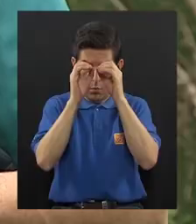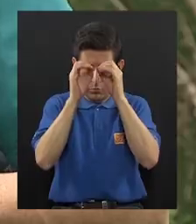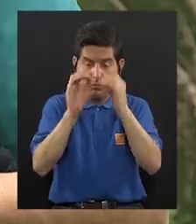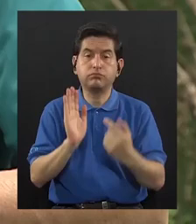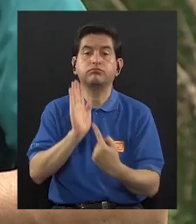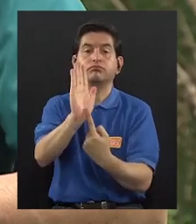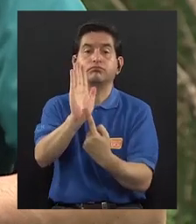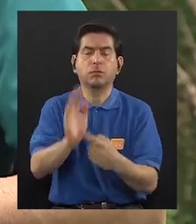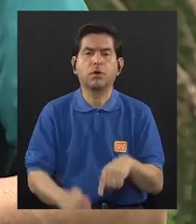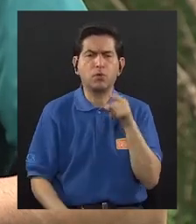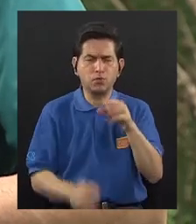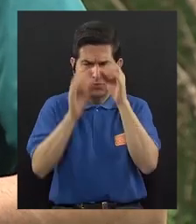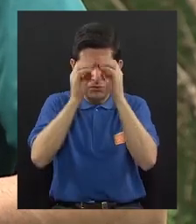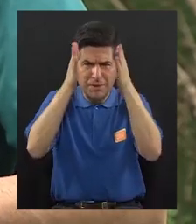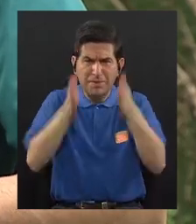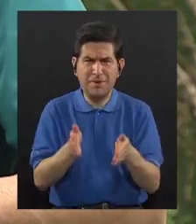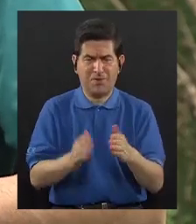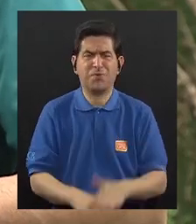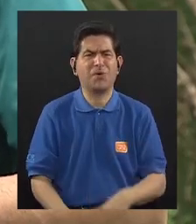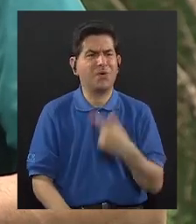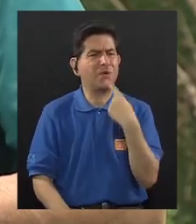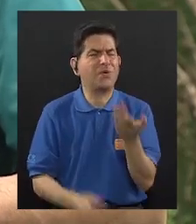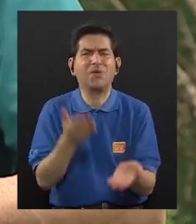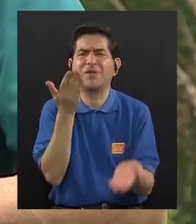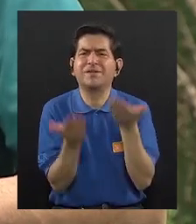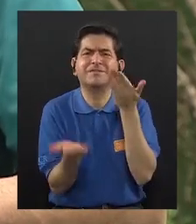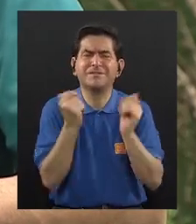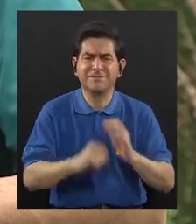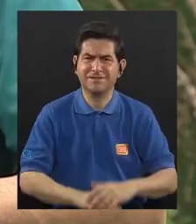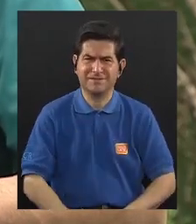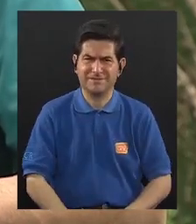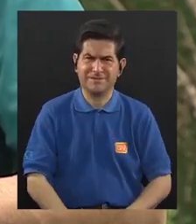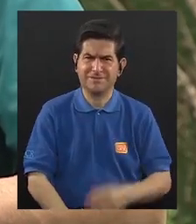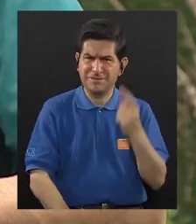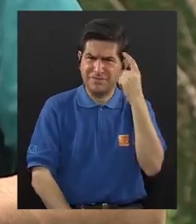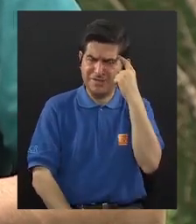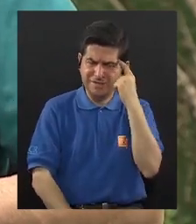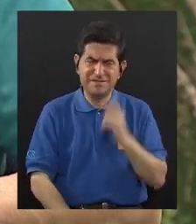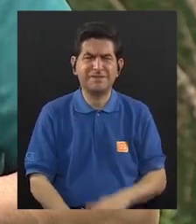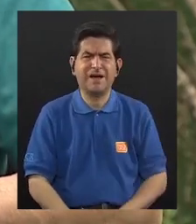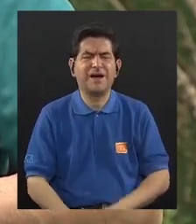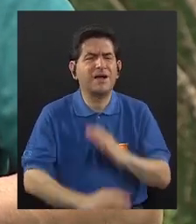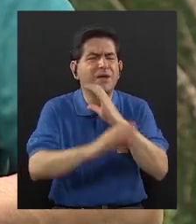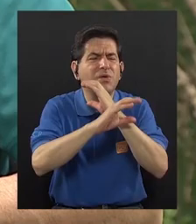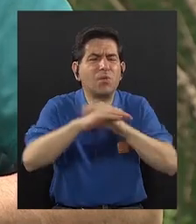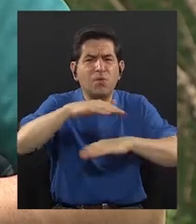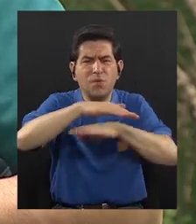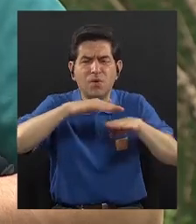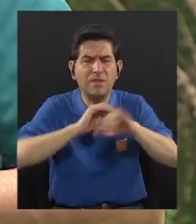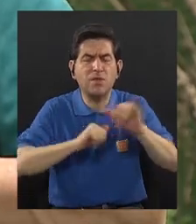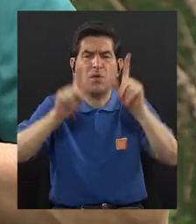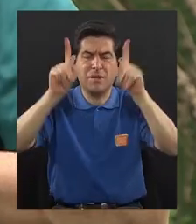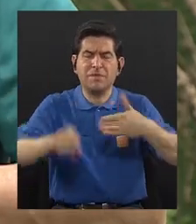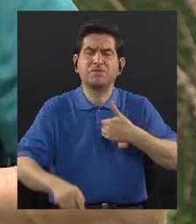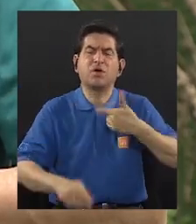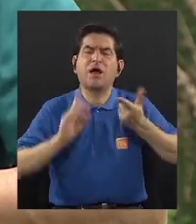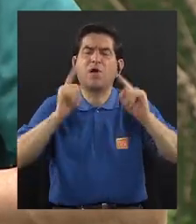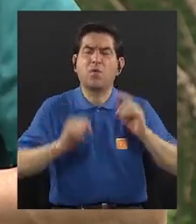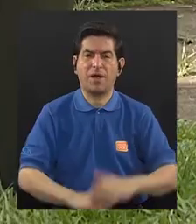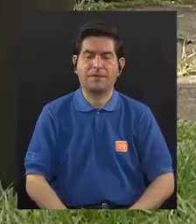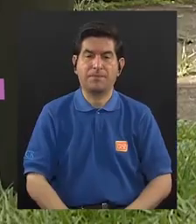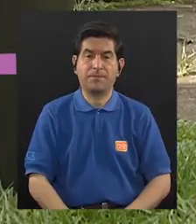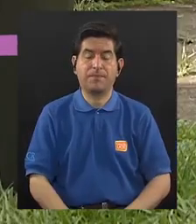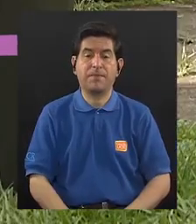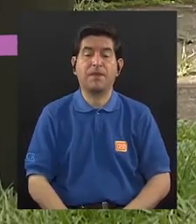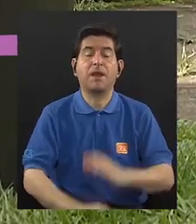ánimos pero usted como microbiólogo cuales diría que son los esos cuidados básicos mínimos que la persona va a tener